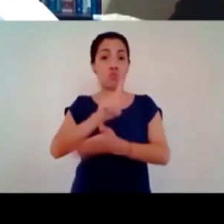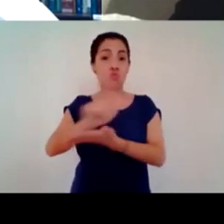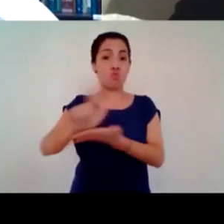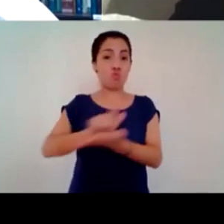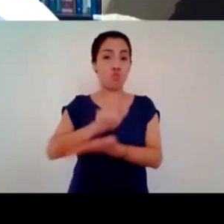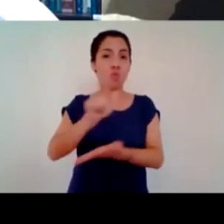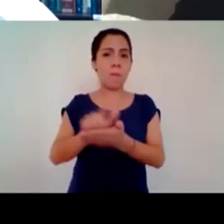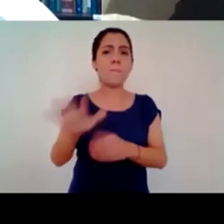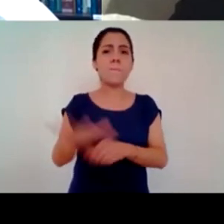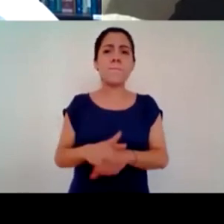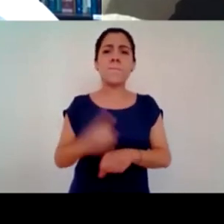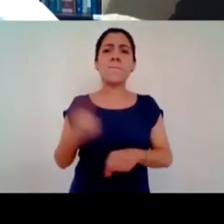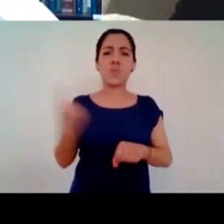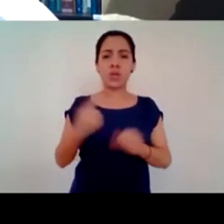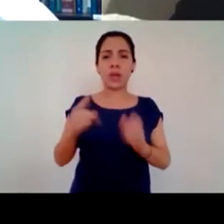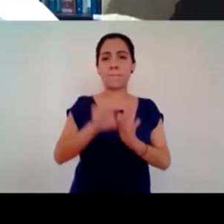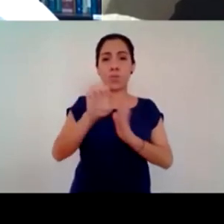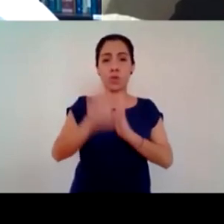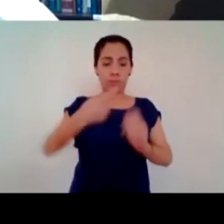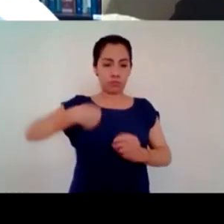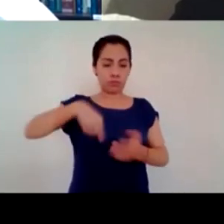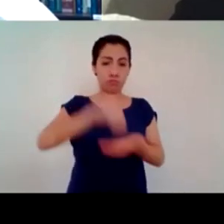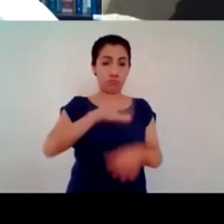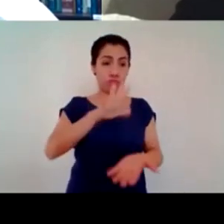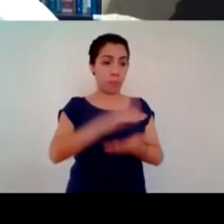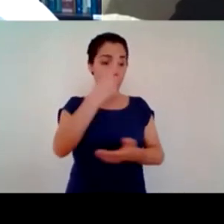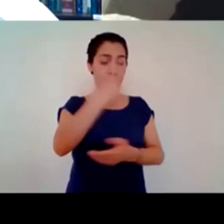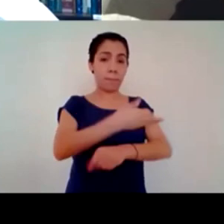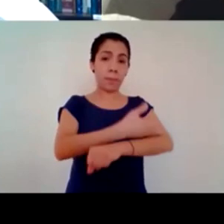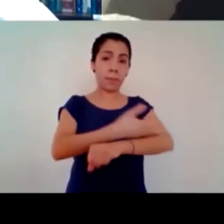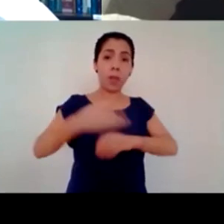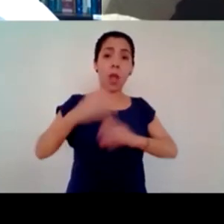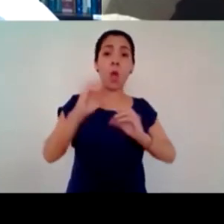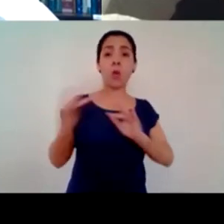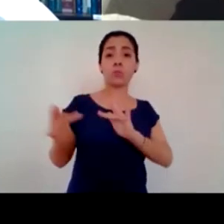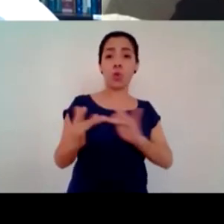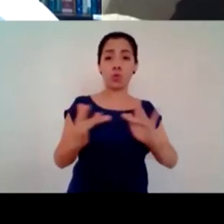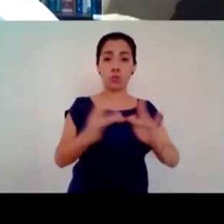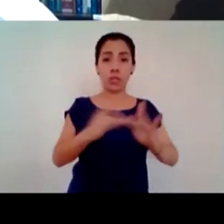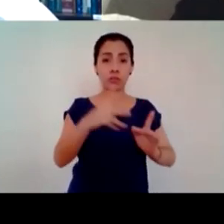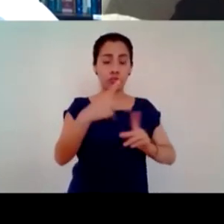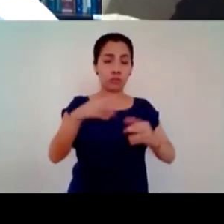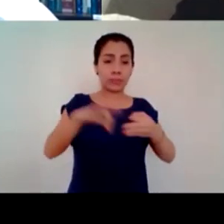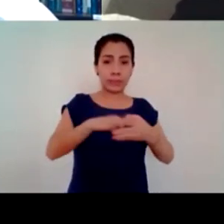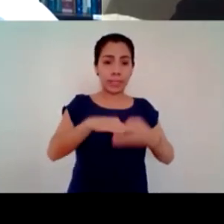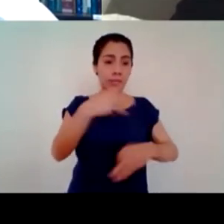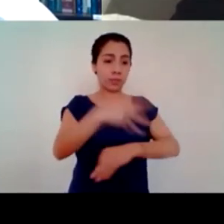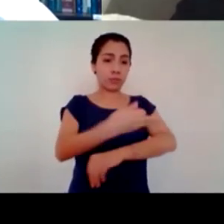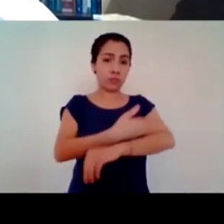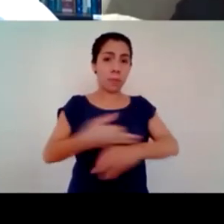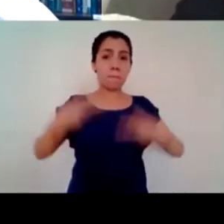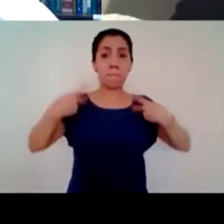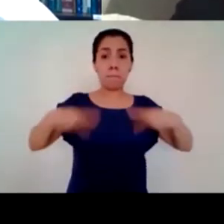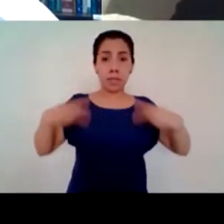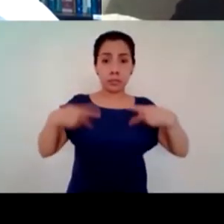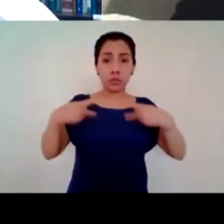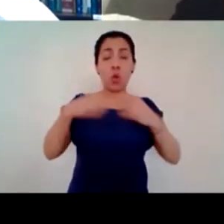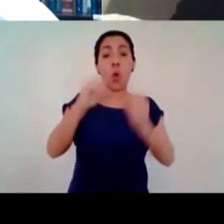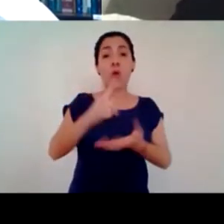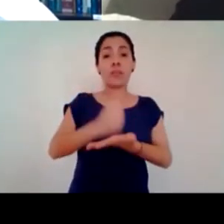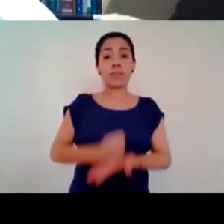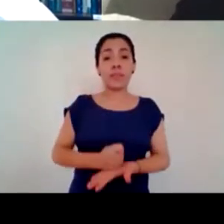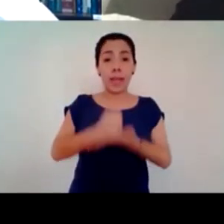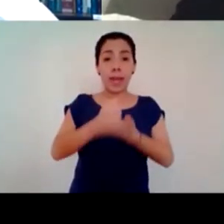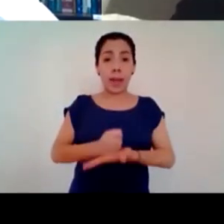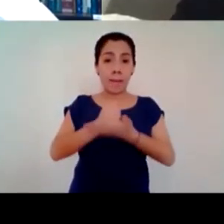citábamos a la familia directa o a la red de apoyo directa que tenía el adolescente, alguna terapia familiar, alguna visita en los centros, en